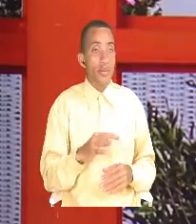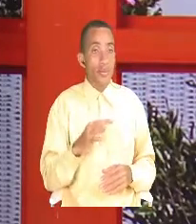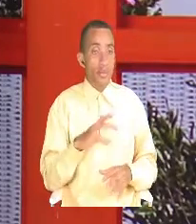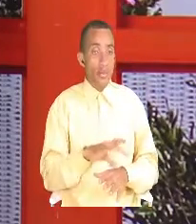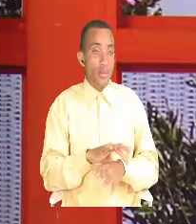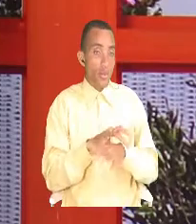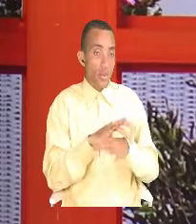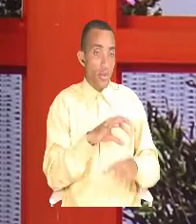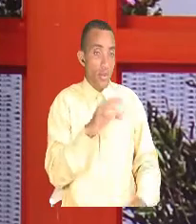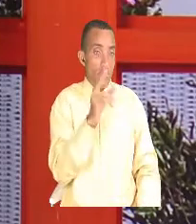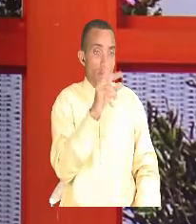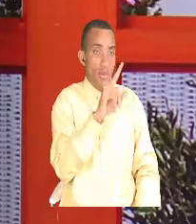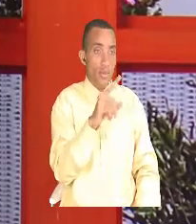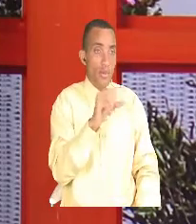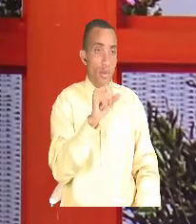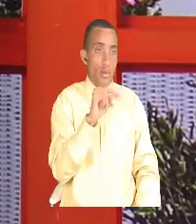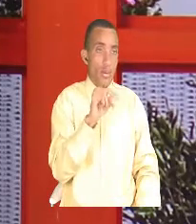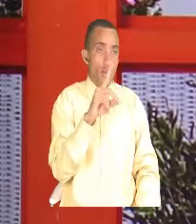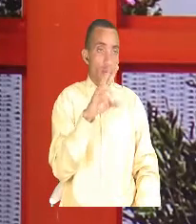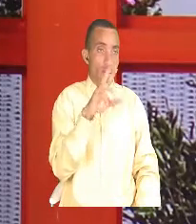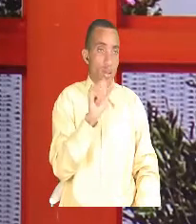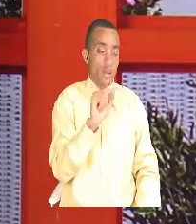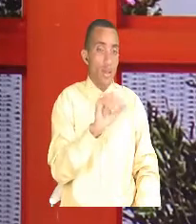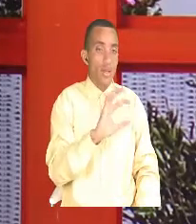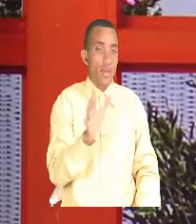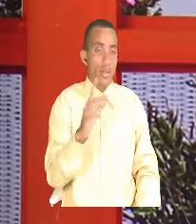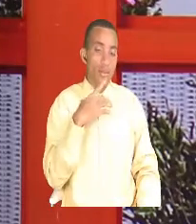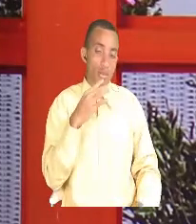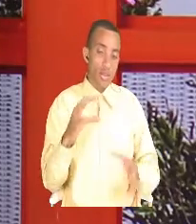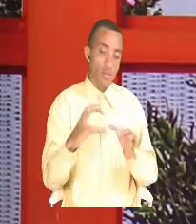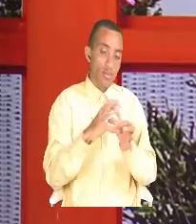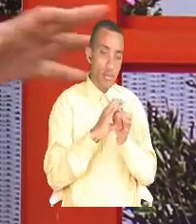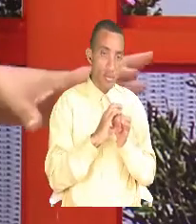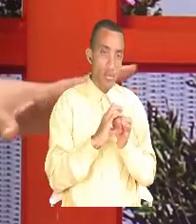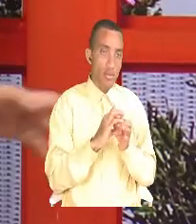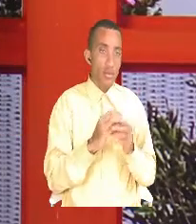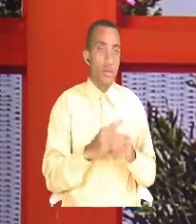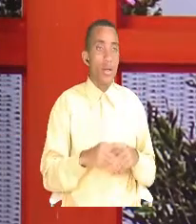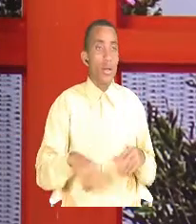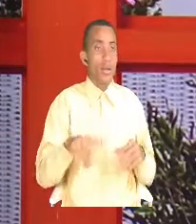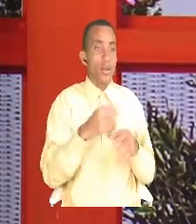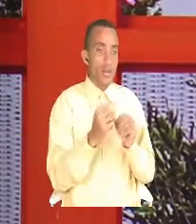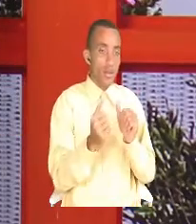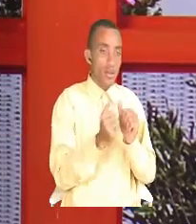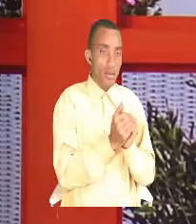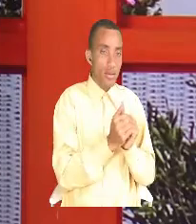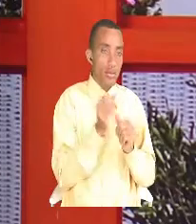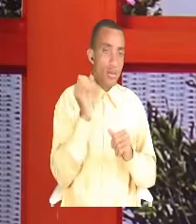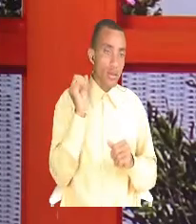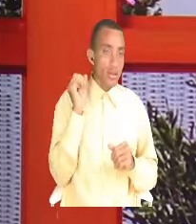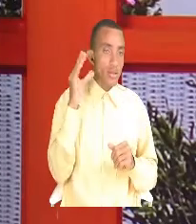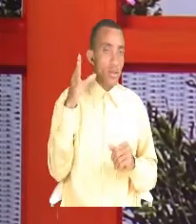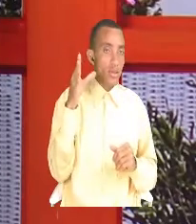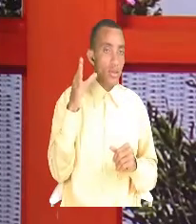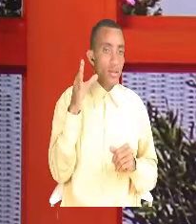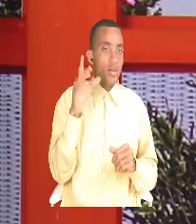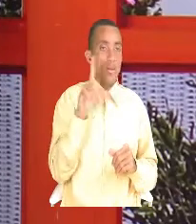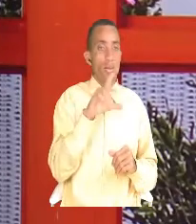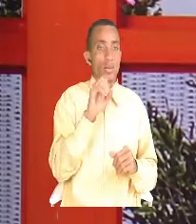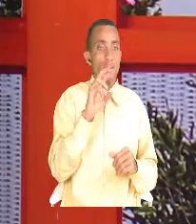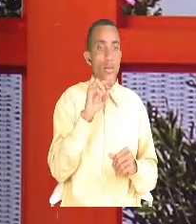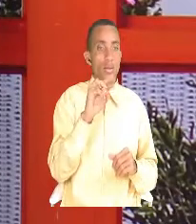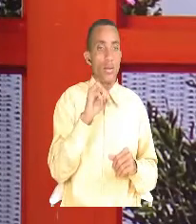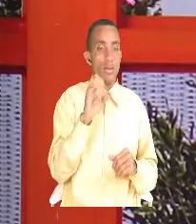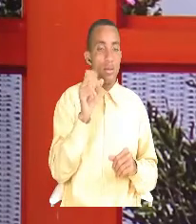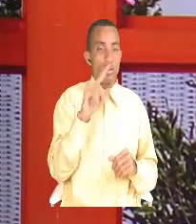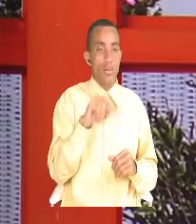sido nuestros aliados en nuestras redes recreacionales. Tenemos, ellos nos acompañan en el Club Lomas del Viento en Bucaramanga, nos acompañan en el Mesón